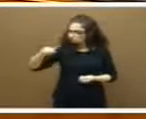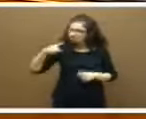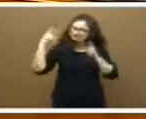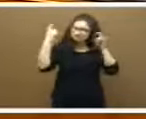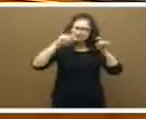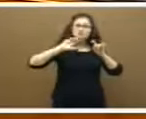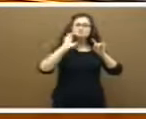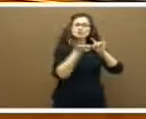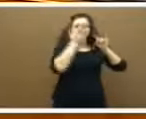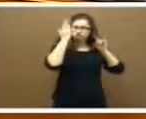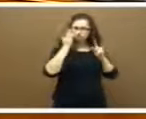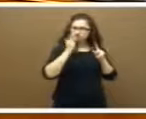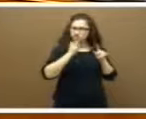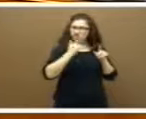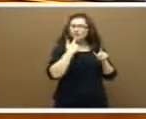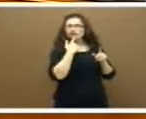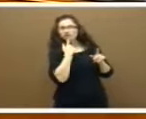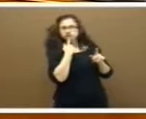descalificar el importe.